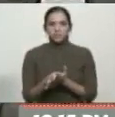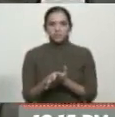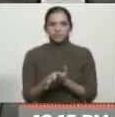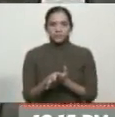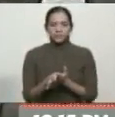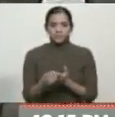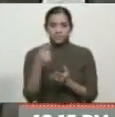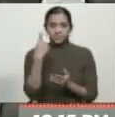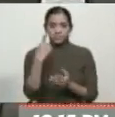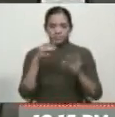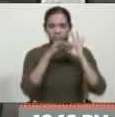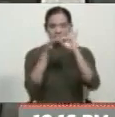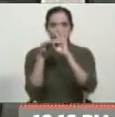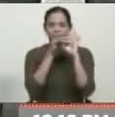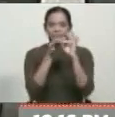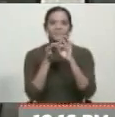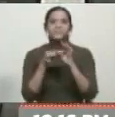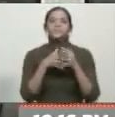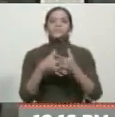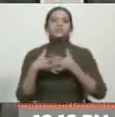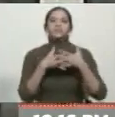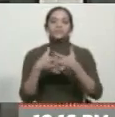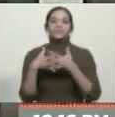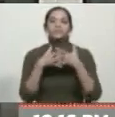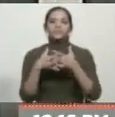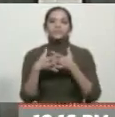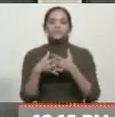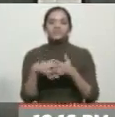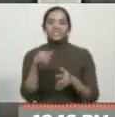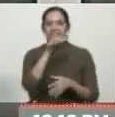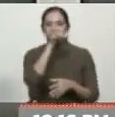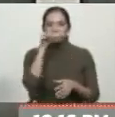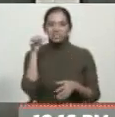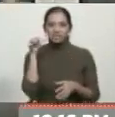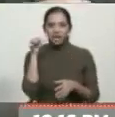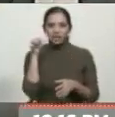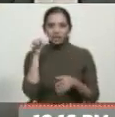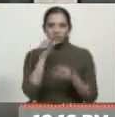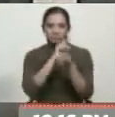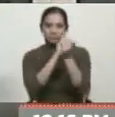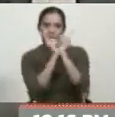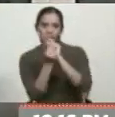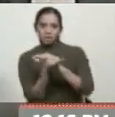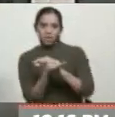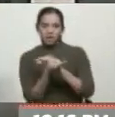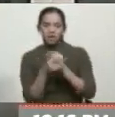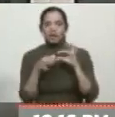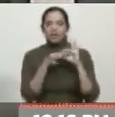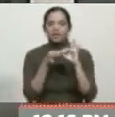de una relación con Estados Unidos narcotizada a una relación venezolanizada.